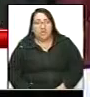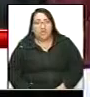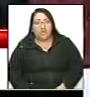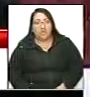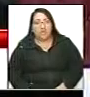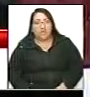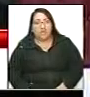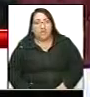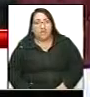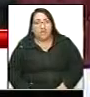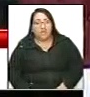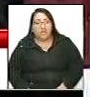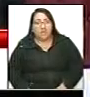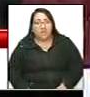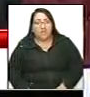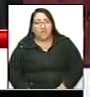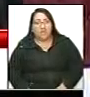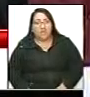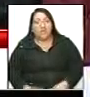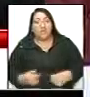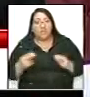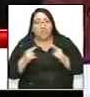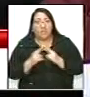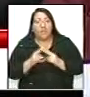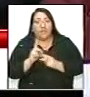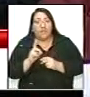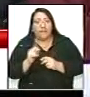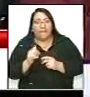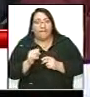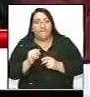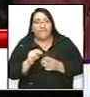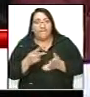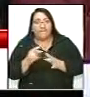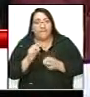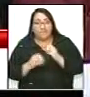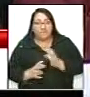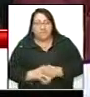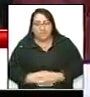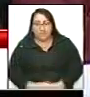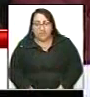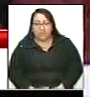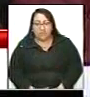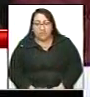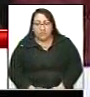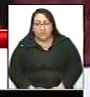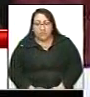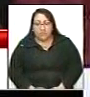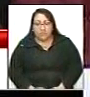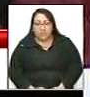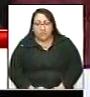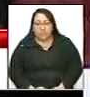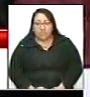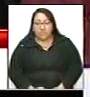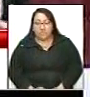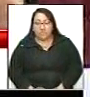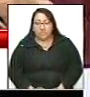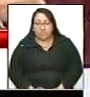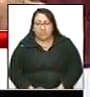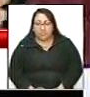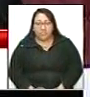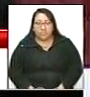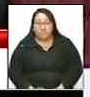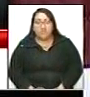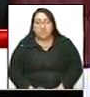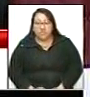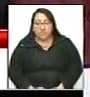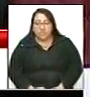etcétera, hemos encontrado una aparente solución, una posible solución. No permiten